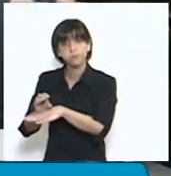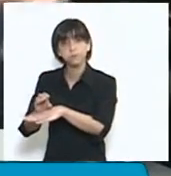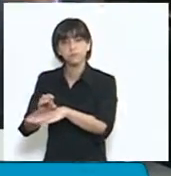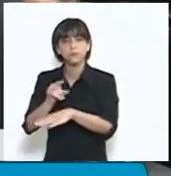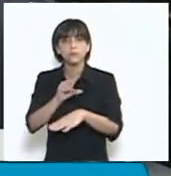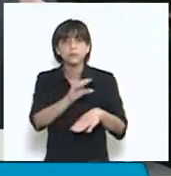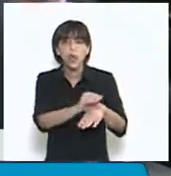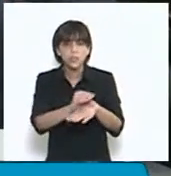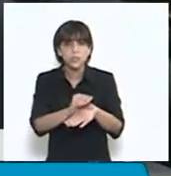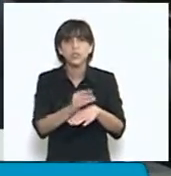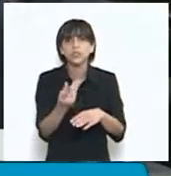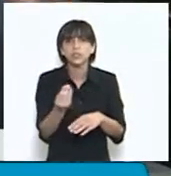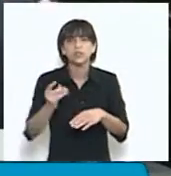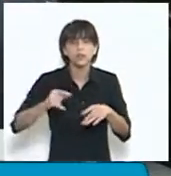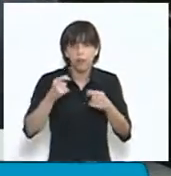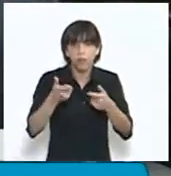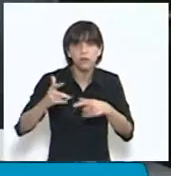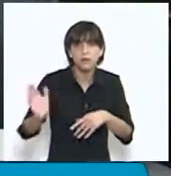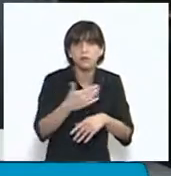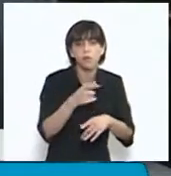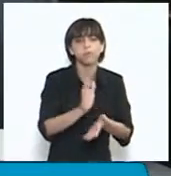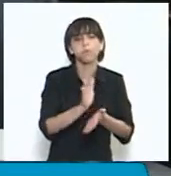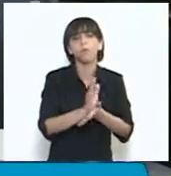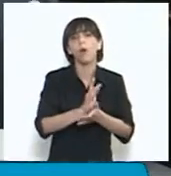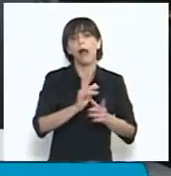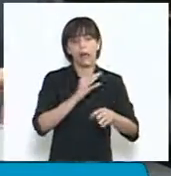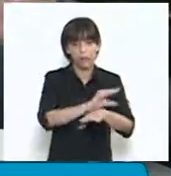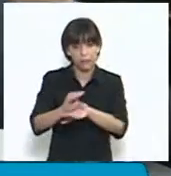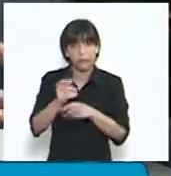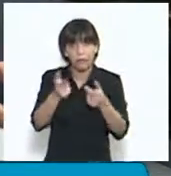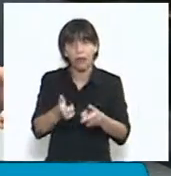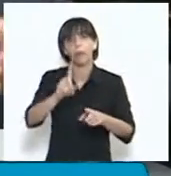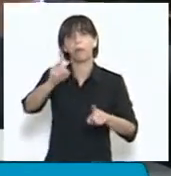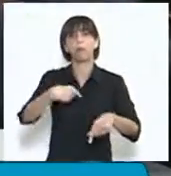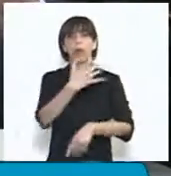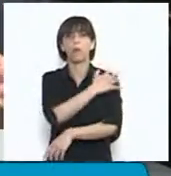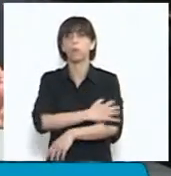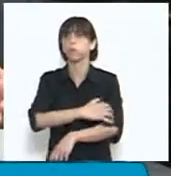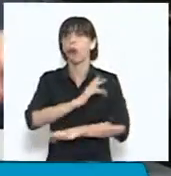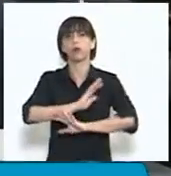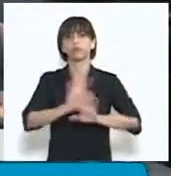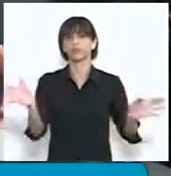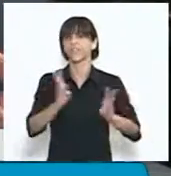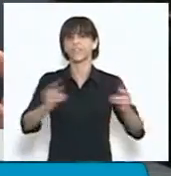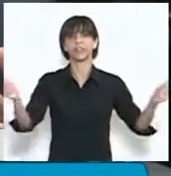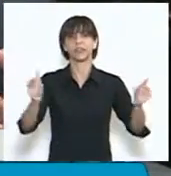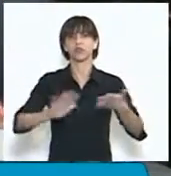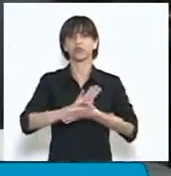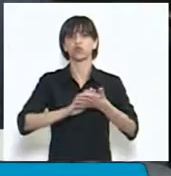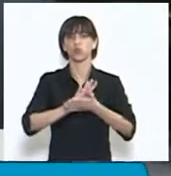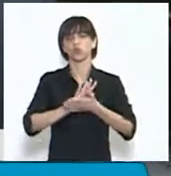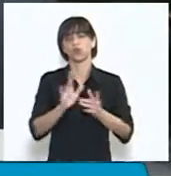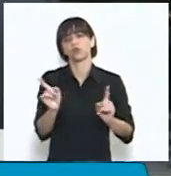es la palanca que puede resolver la pobreza y los que creemos que aunque hubiese un mínimo de